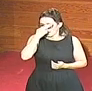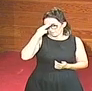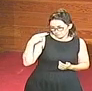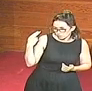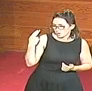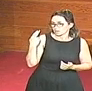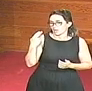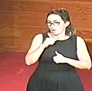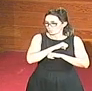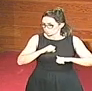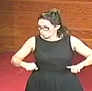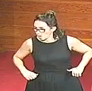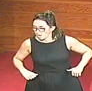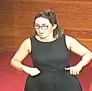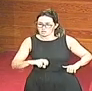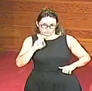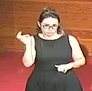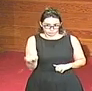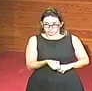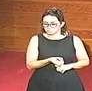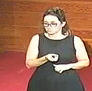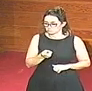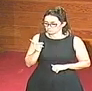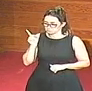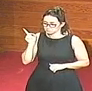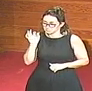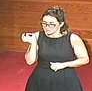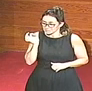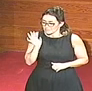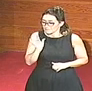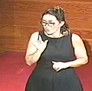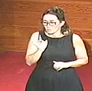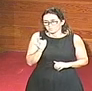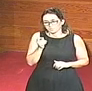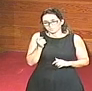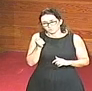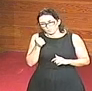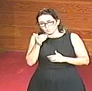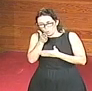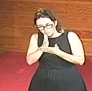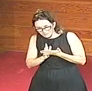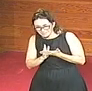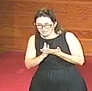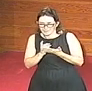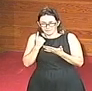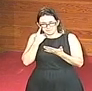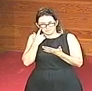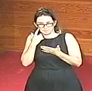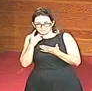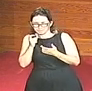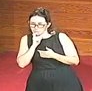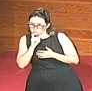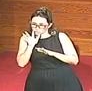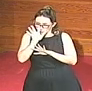de Reporteros Sin Fronteras. Pero al mismo tiempo es lo que os decía, hay una zona de sombra que cada vez se hace más grande. Estamos